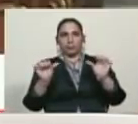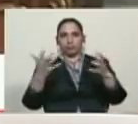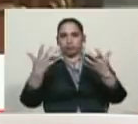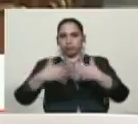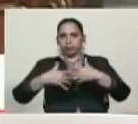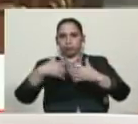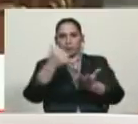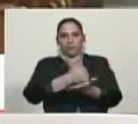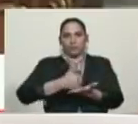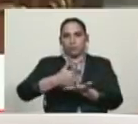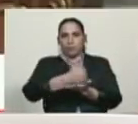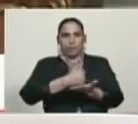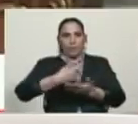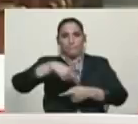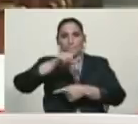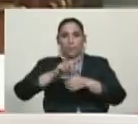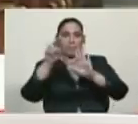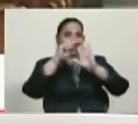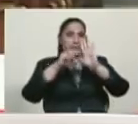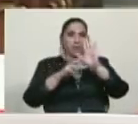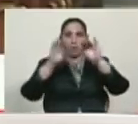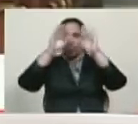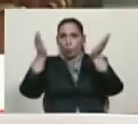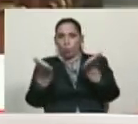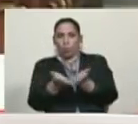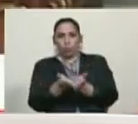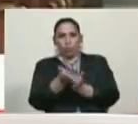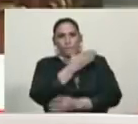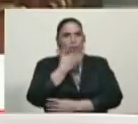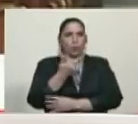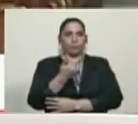farmacéutico de primer nivel del mundo